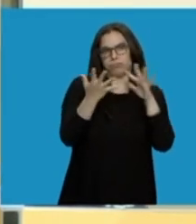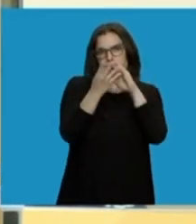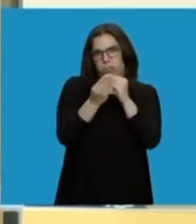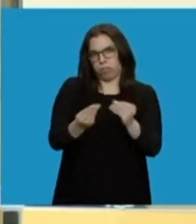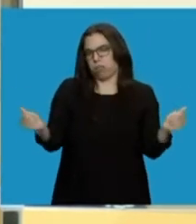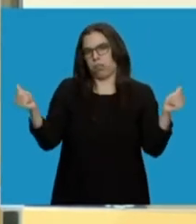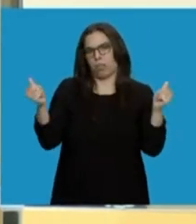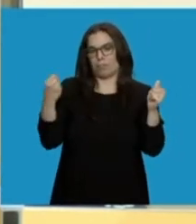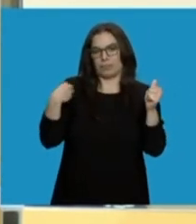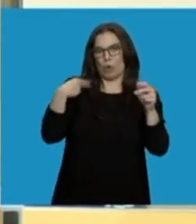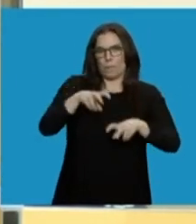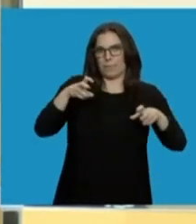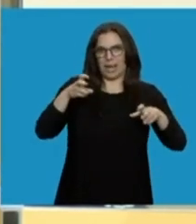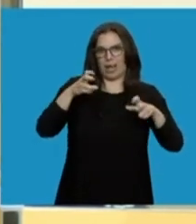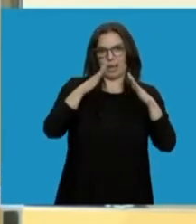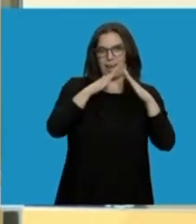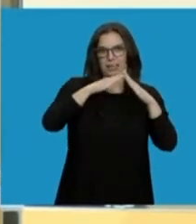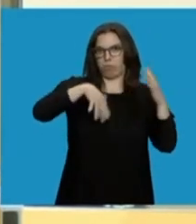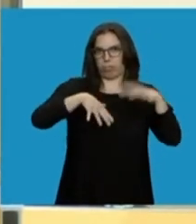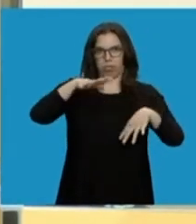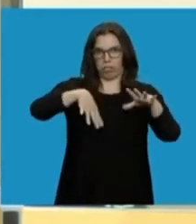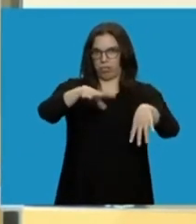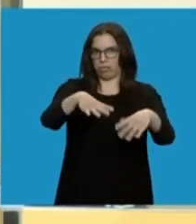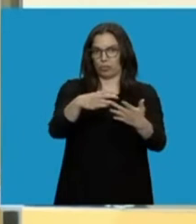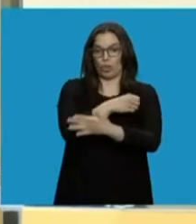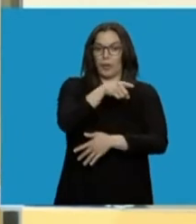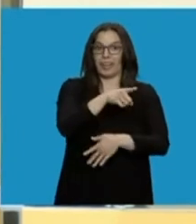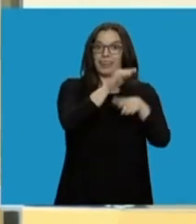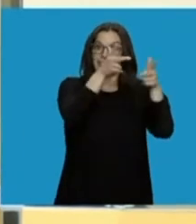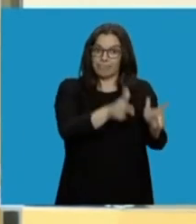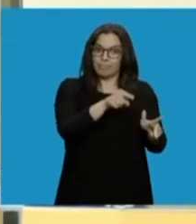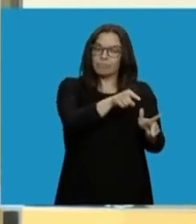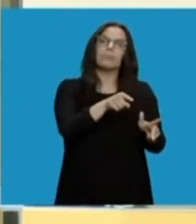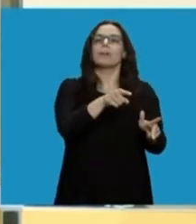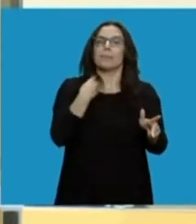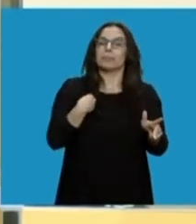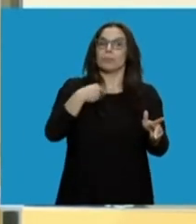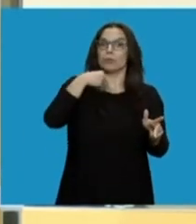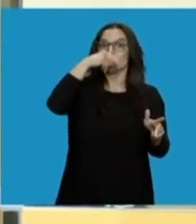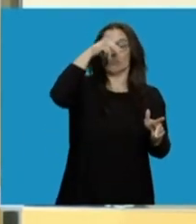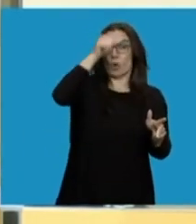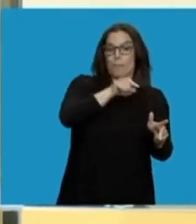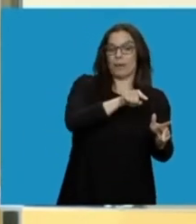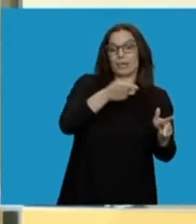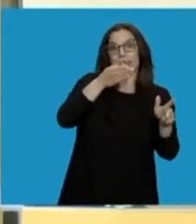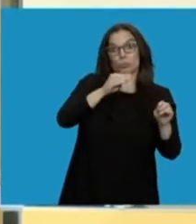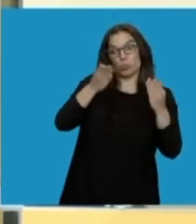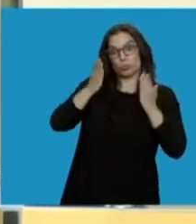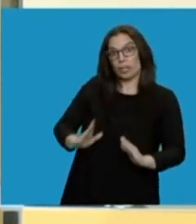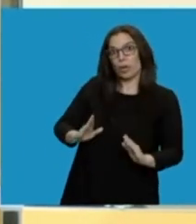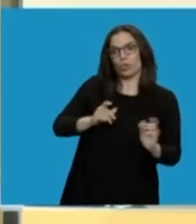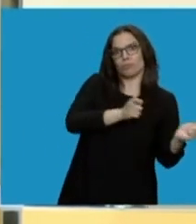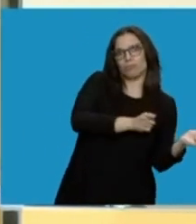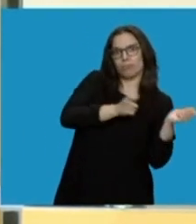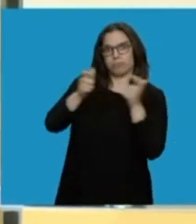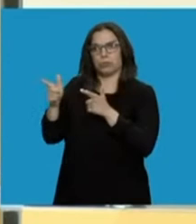las casas. Esa lápida marca el lugar donde los hijos de alguien que dejó ese pueblo, esa aldea legalmente disuelta, enterraron una